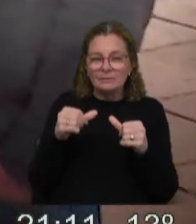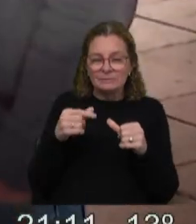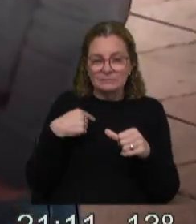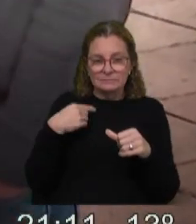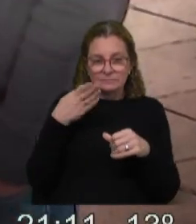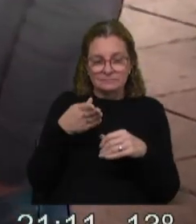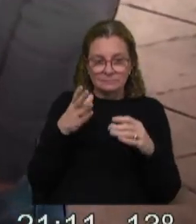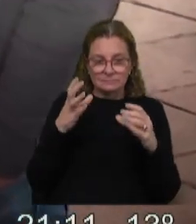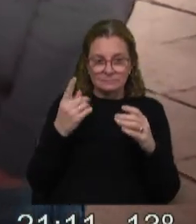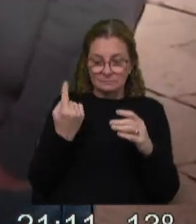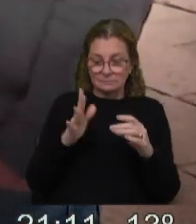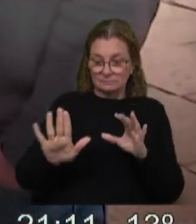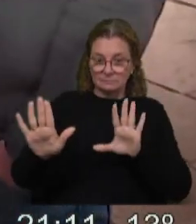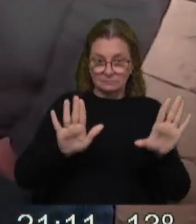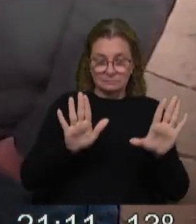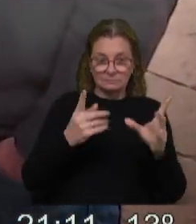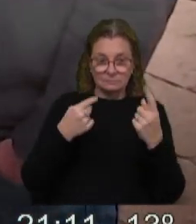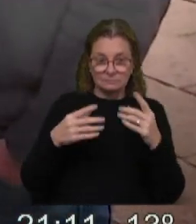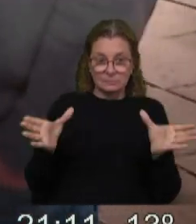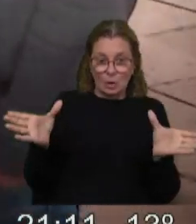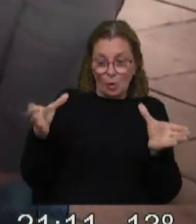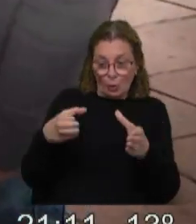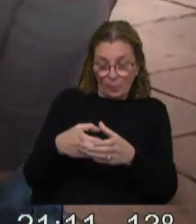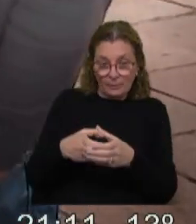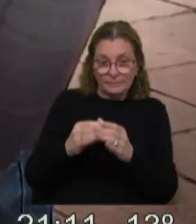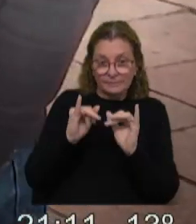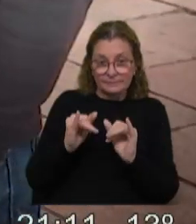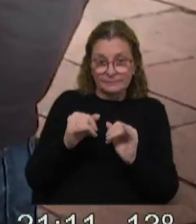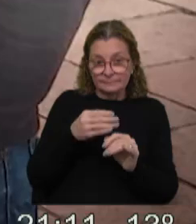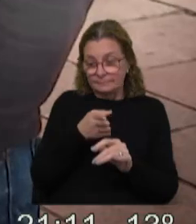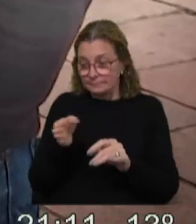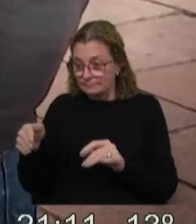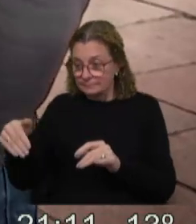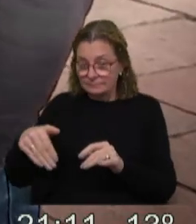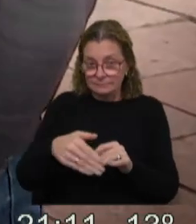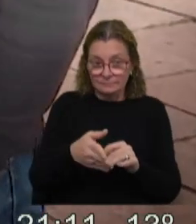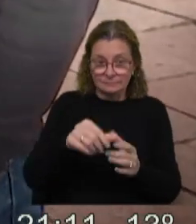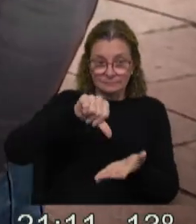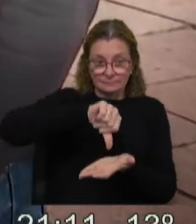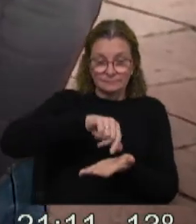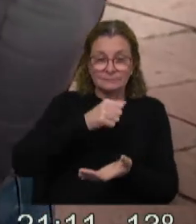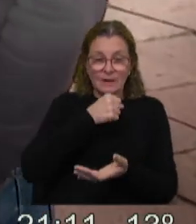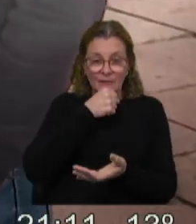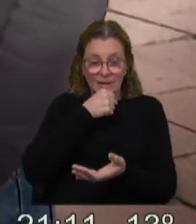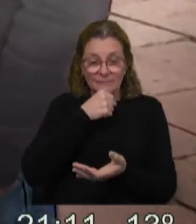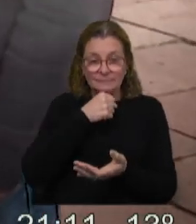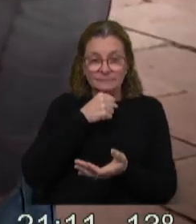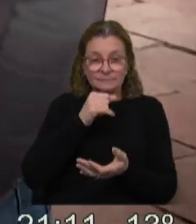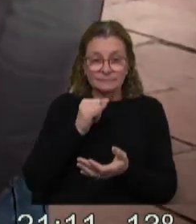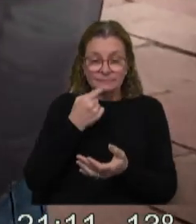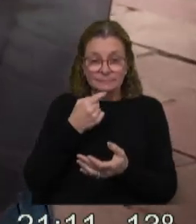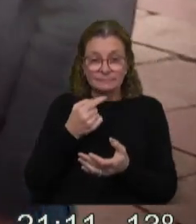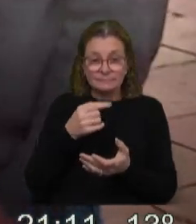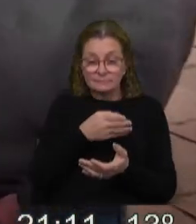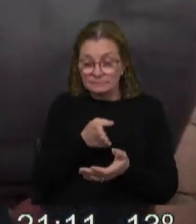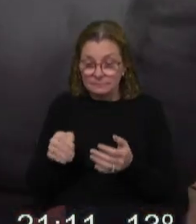va individual, pero grupalmente recorriendo la Ciudad Vieja, ¿no? Exactamente. En este caso definimos un